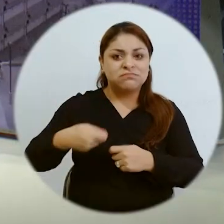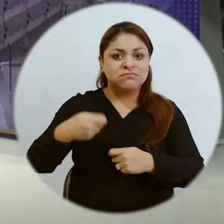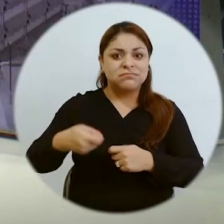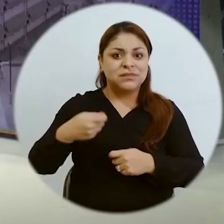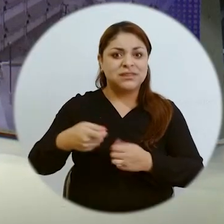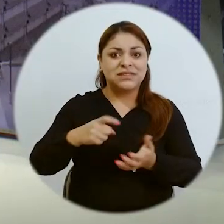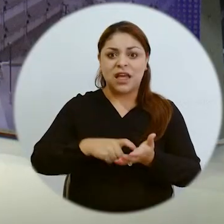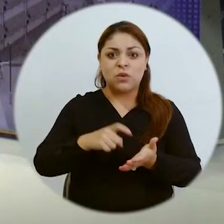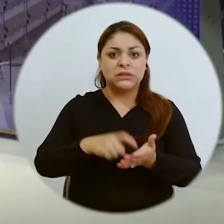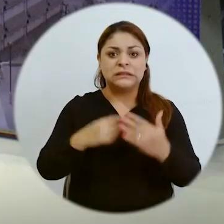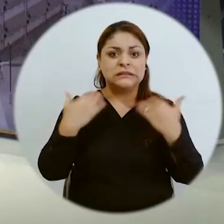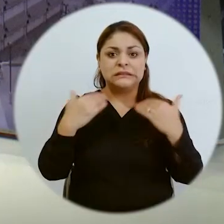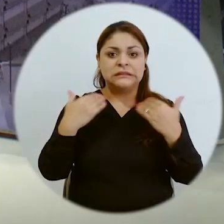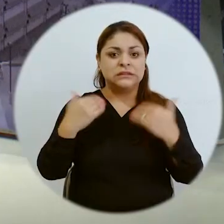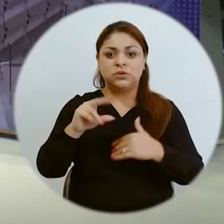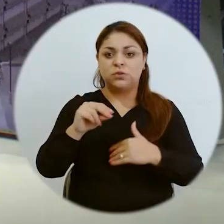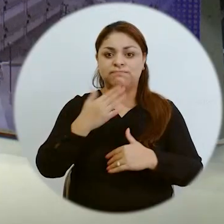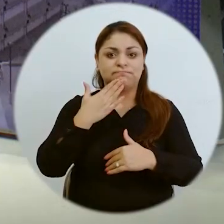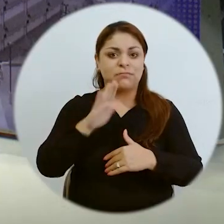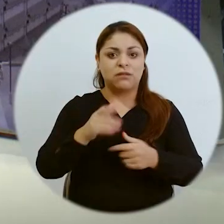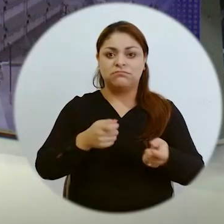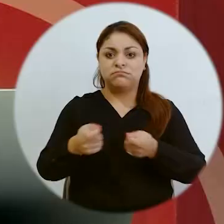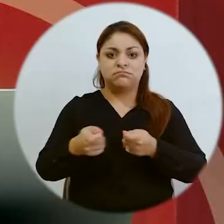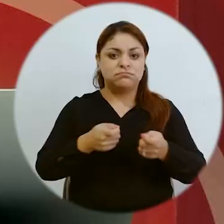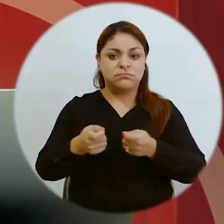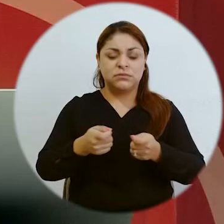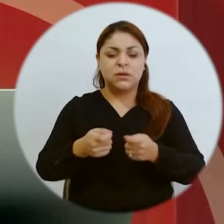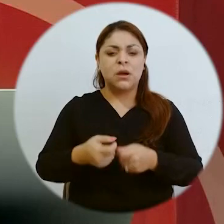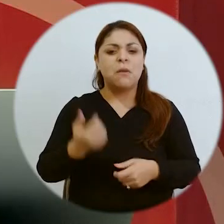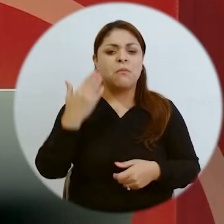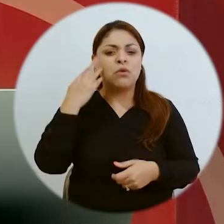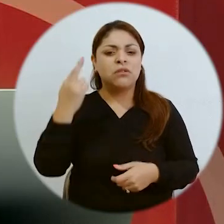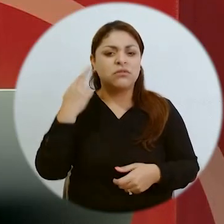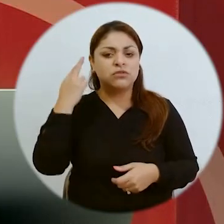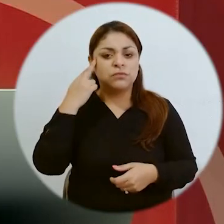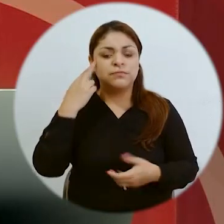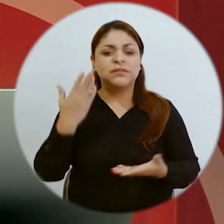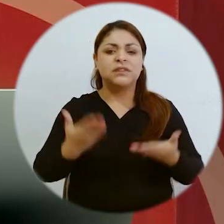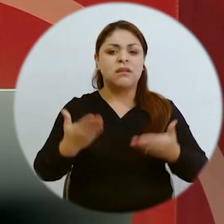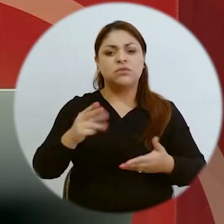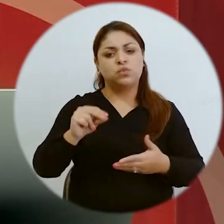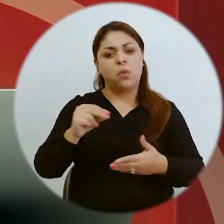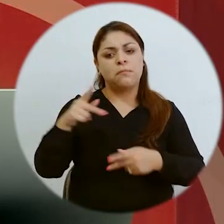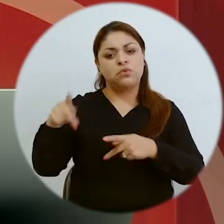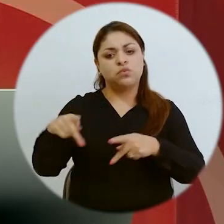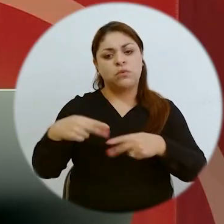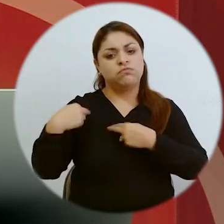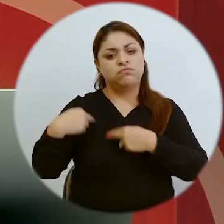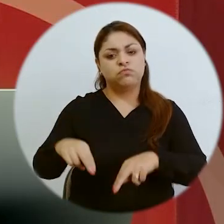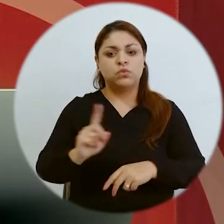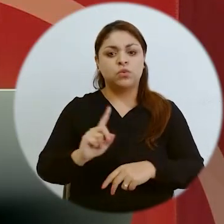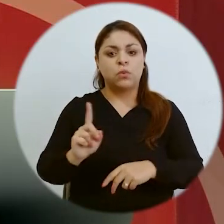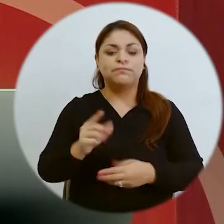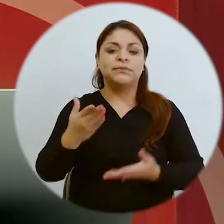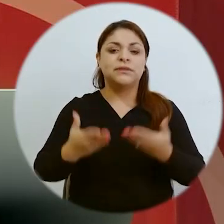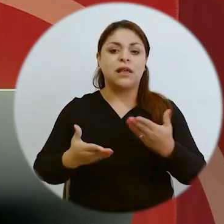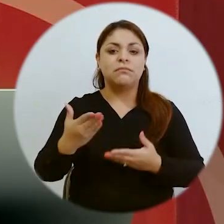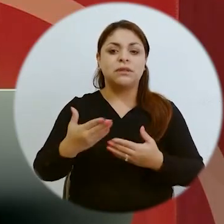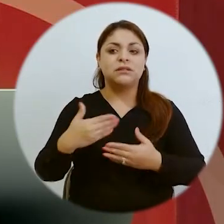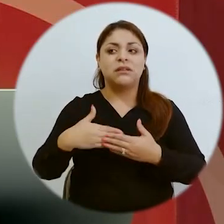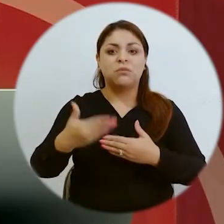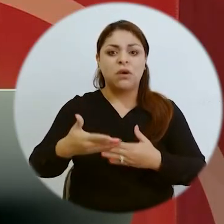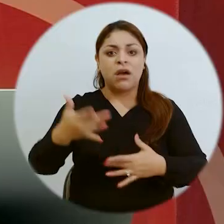deudas que no han sido programadas, en algunos casos no necesariamente porque las personas sean irresponsables, sino porque nos